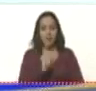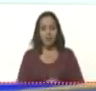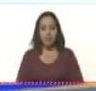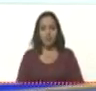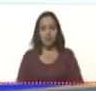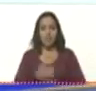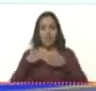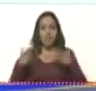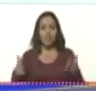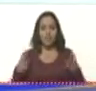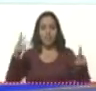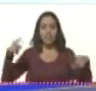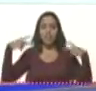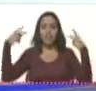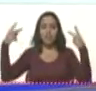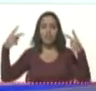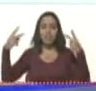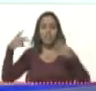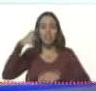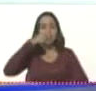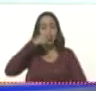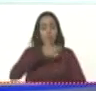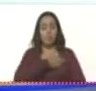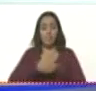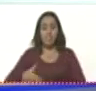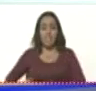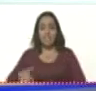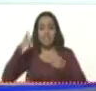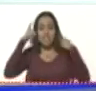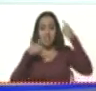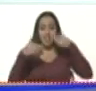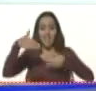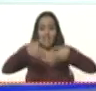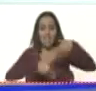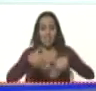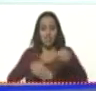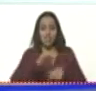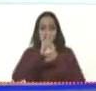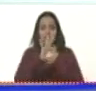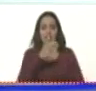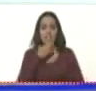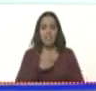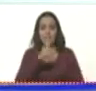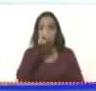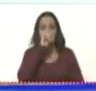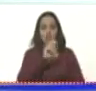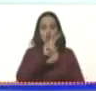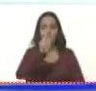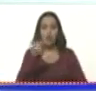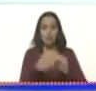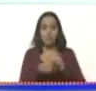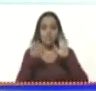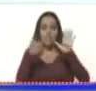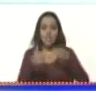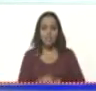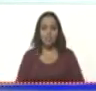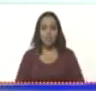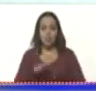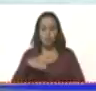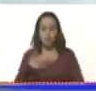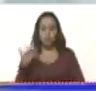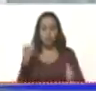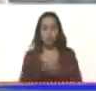gran victoria del comandante Hugo Chávez en las elecciones del 3 de diciembre del año 2006, donde ganó con más